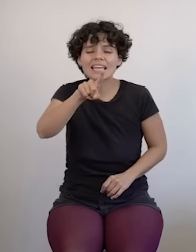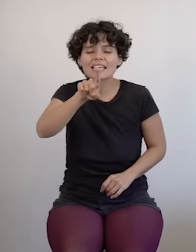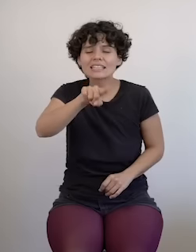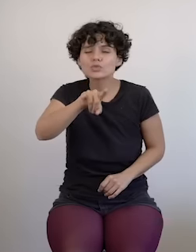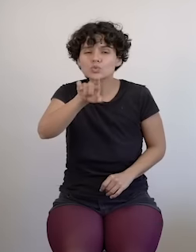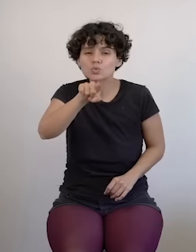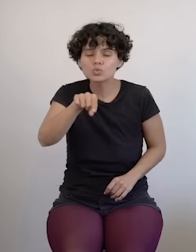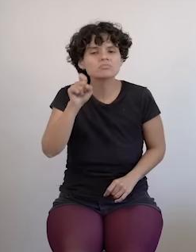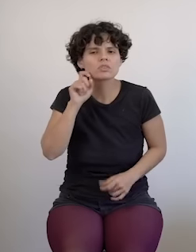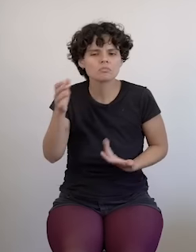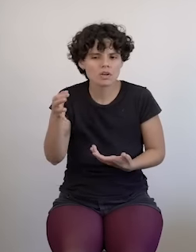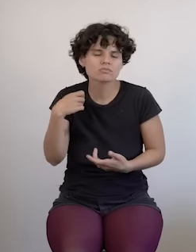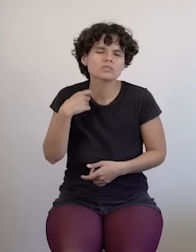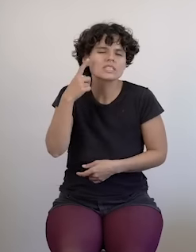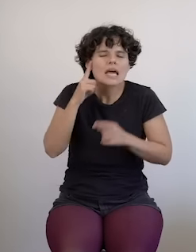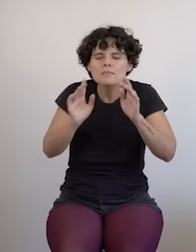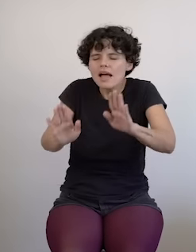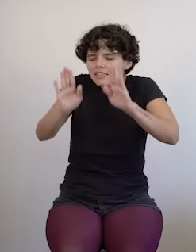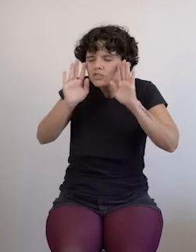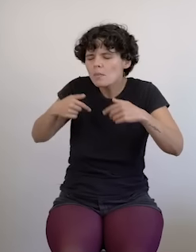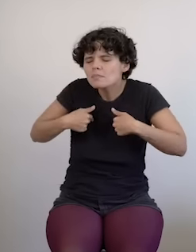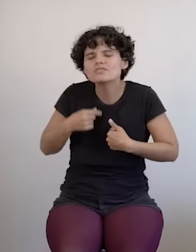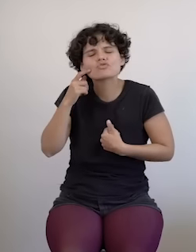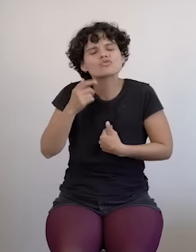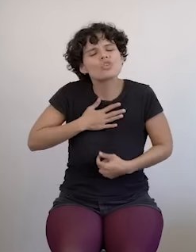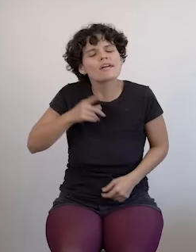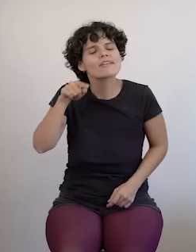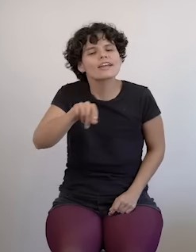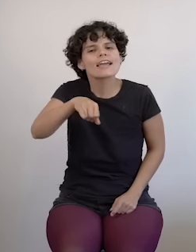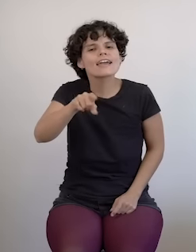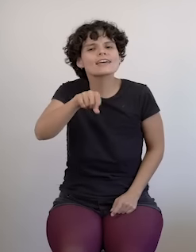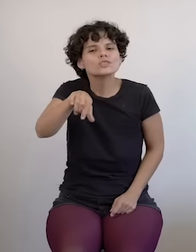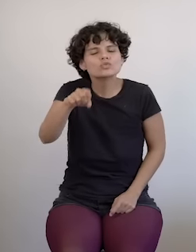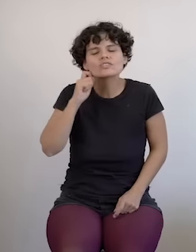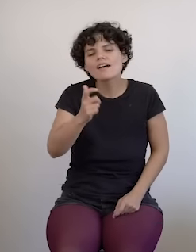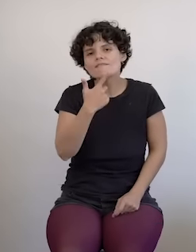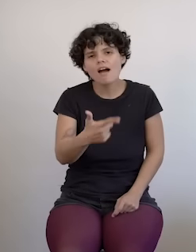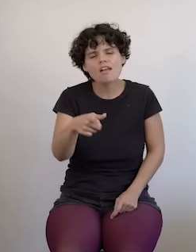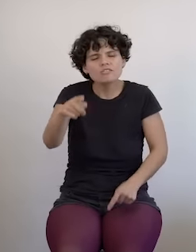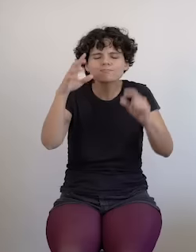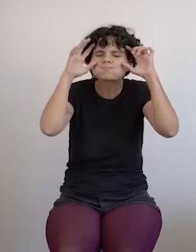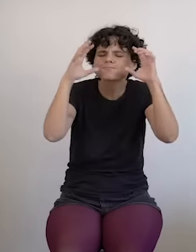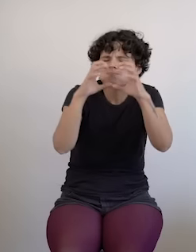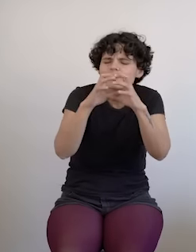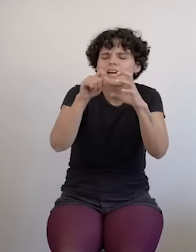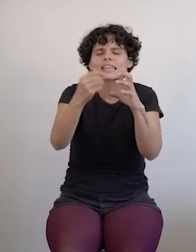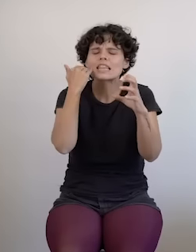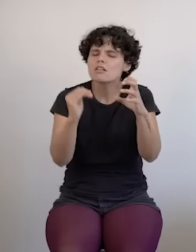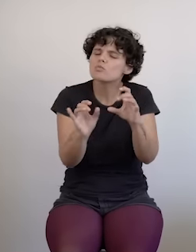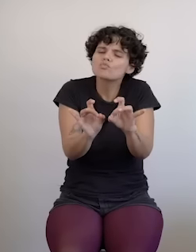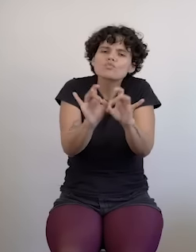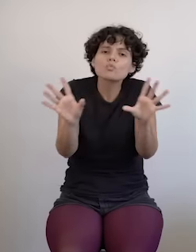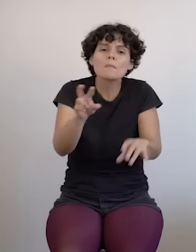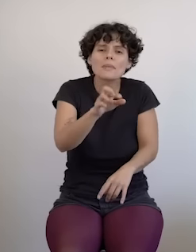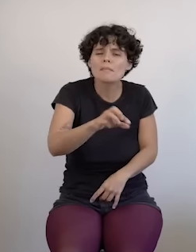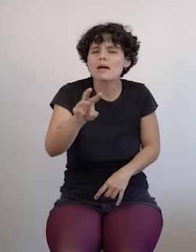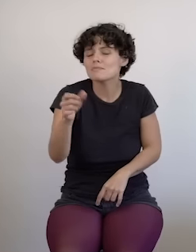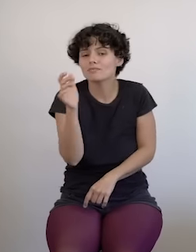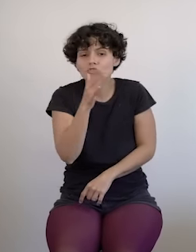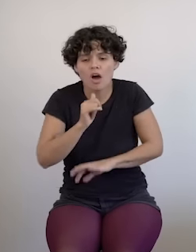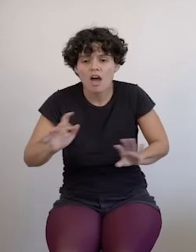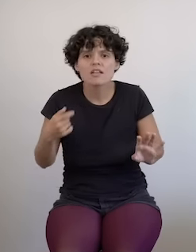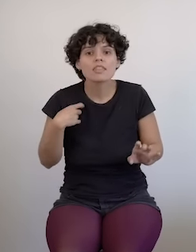contar una historia cortita ya. Jesús, que él me está escuchando ahora y yo quiero que él sea un bacán, un guerrero, ¿cachai? Él viene del cename del niño, no tiene mamá,